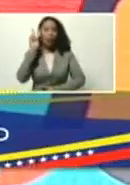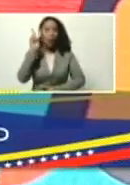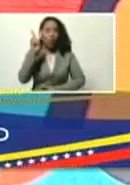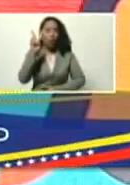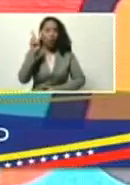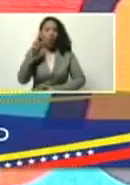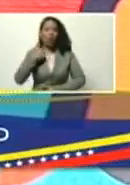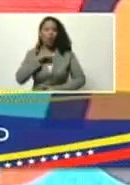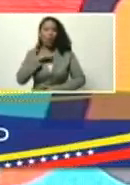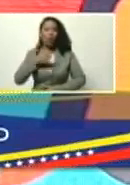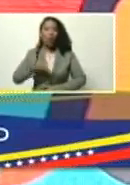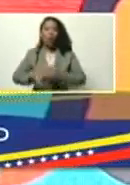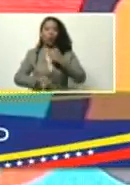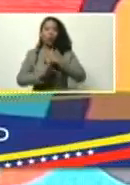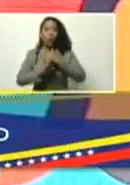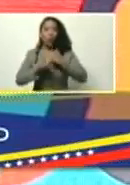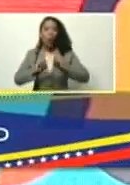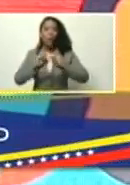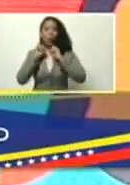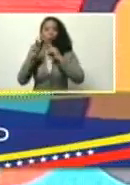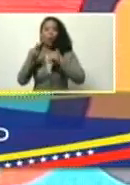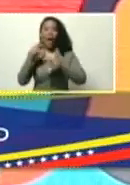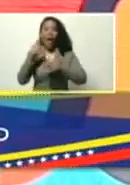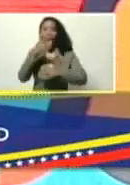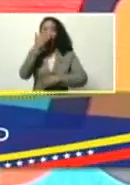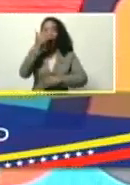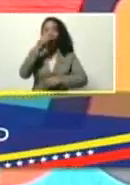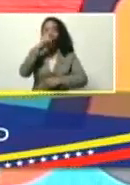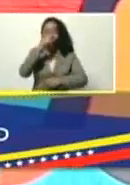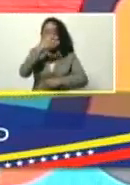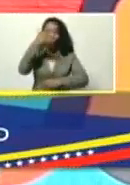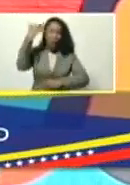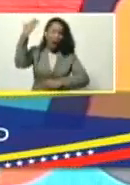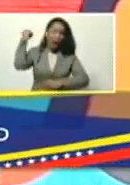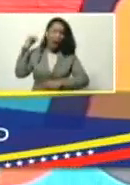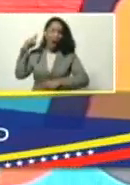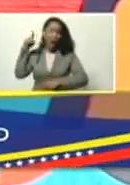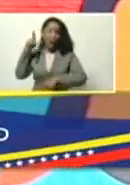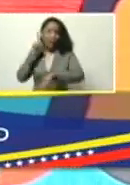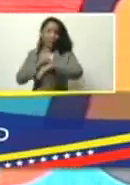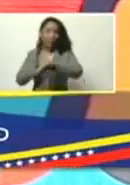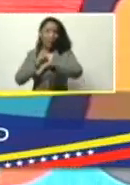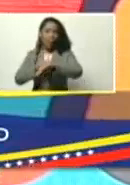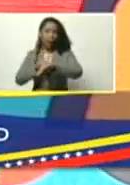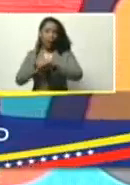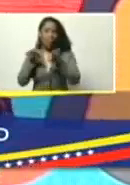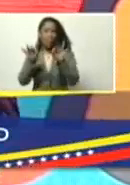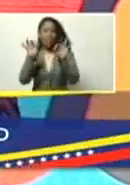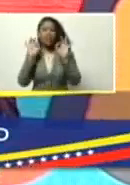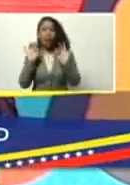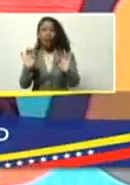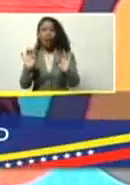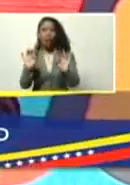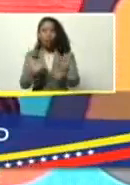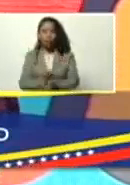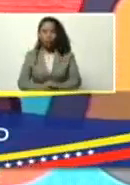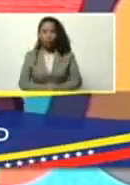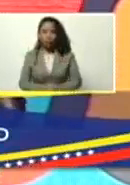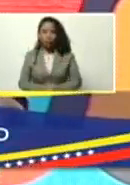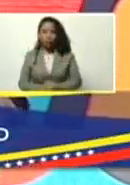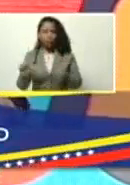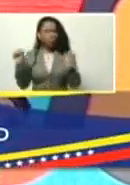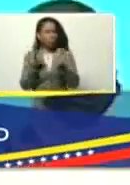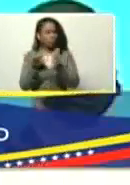Tuvimos la oportunidad hace años de recrear ese momento especial